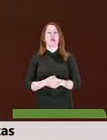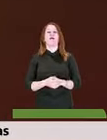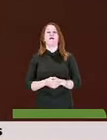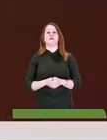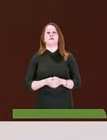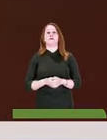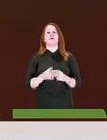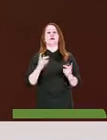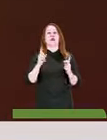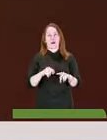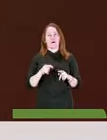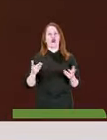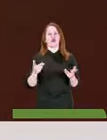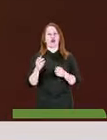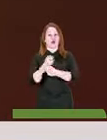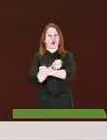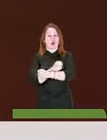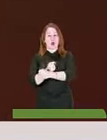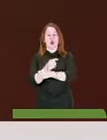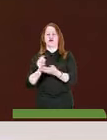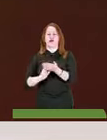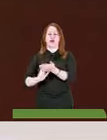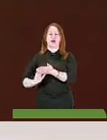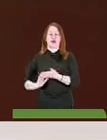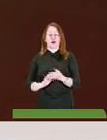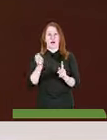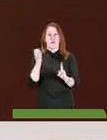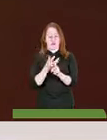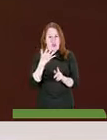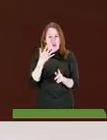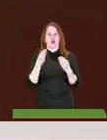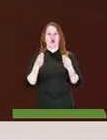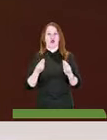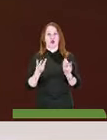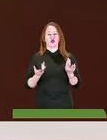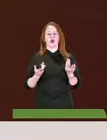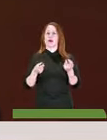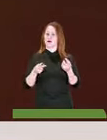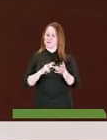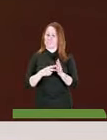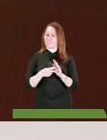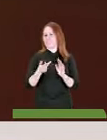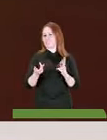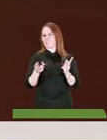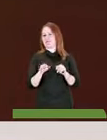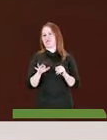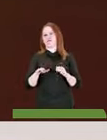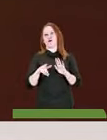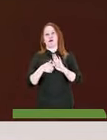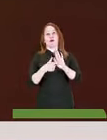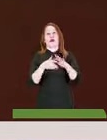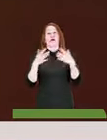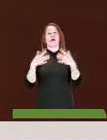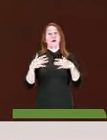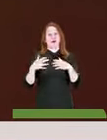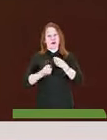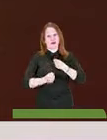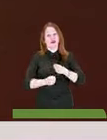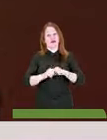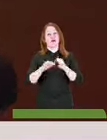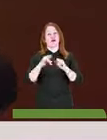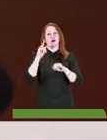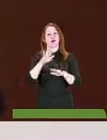Las Américas, también en la avenida Suba. Todas esas obras son de alto impacto, por lo que significan y lógicamente representan un sacrificio a la movilidad,